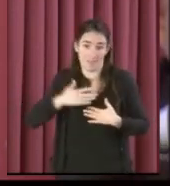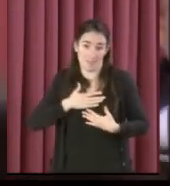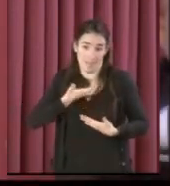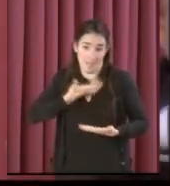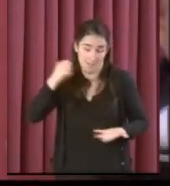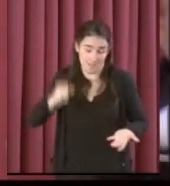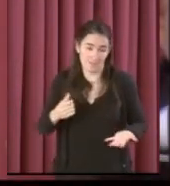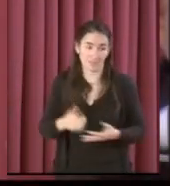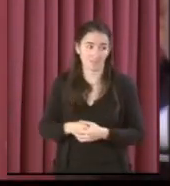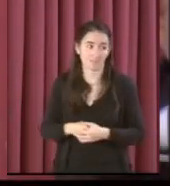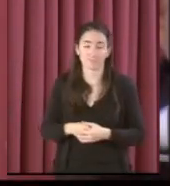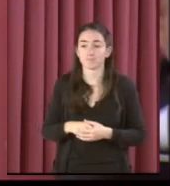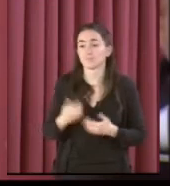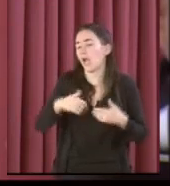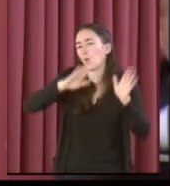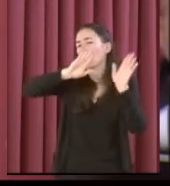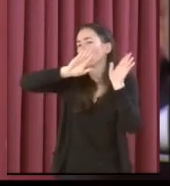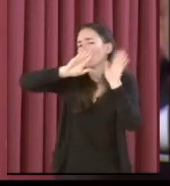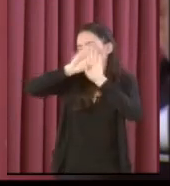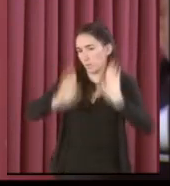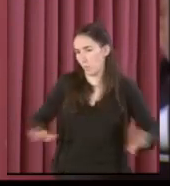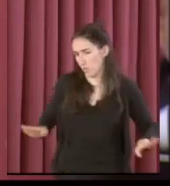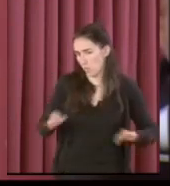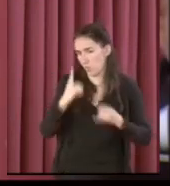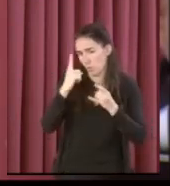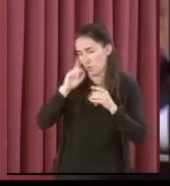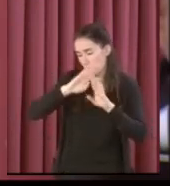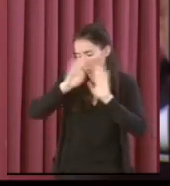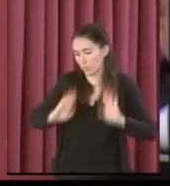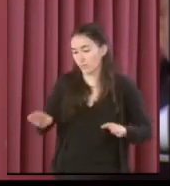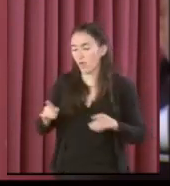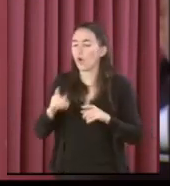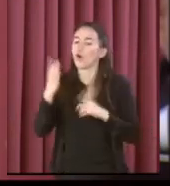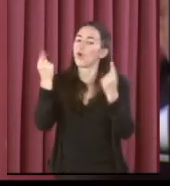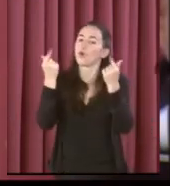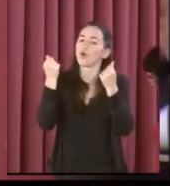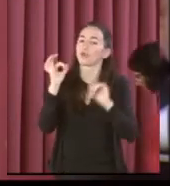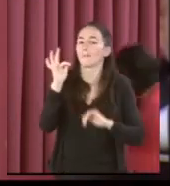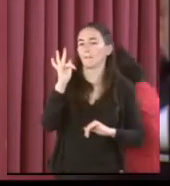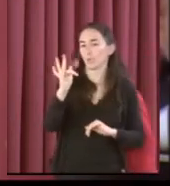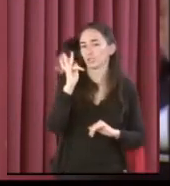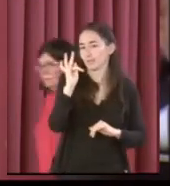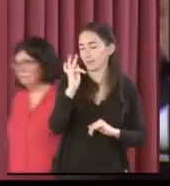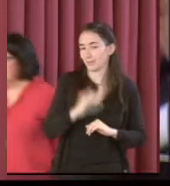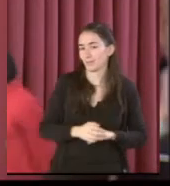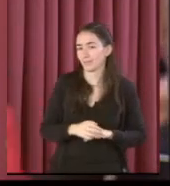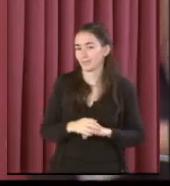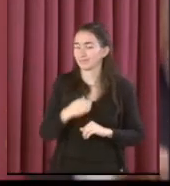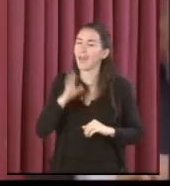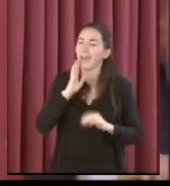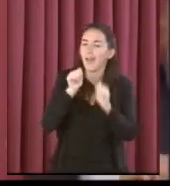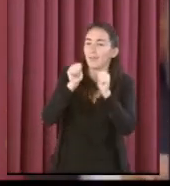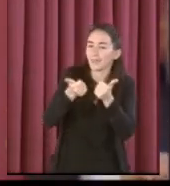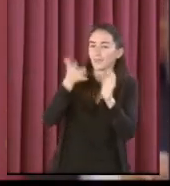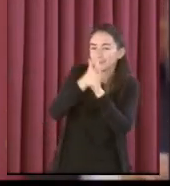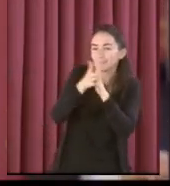Pero abordemos el último punto, un Logroño positivo. Es el último de esos 10 atributos que les decía al principio